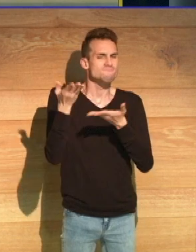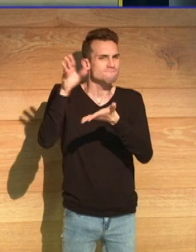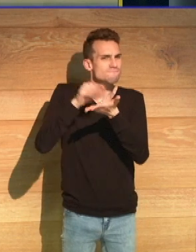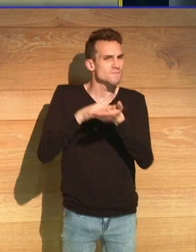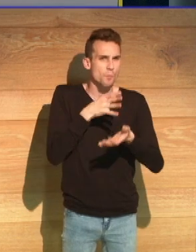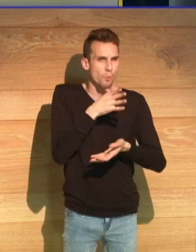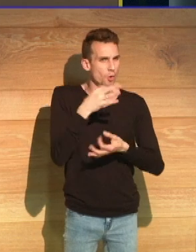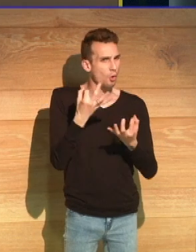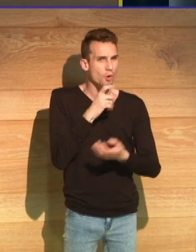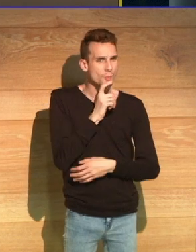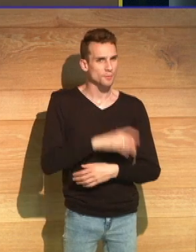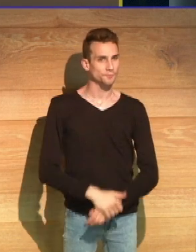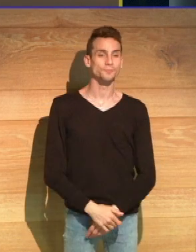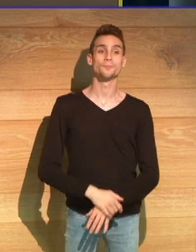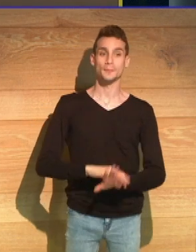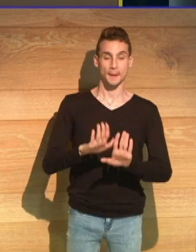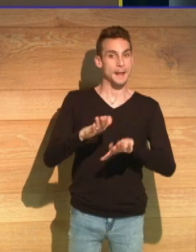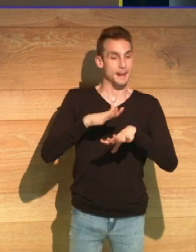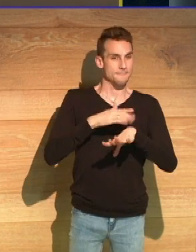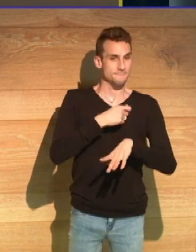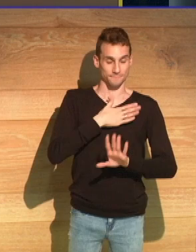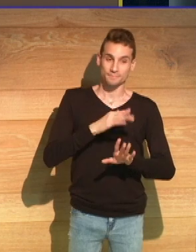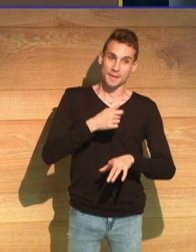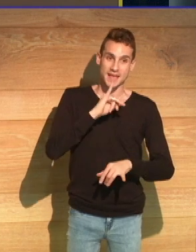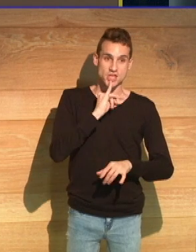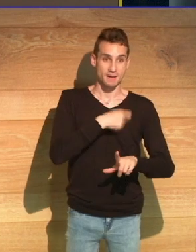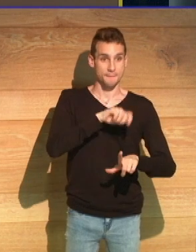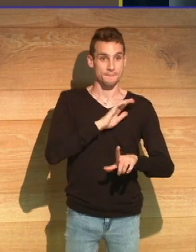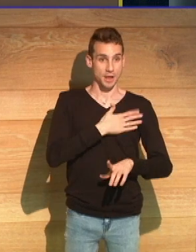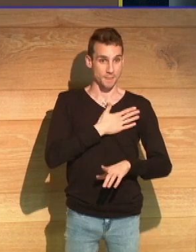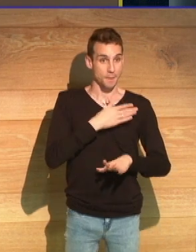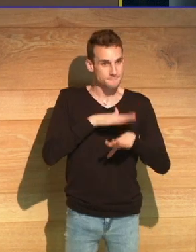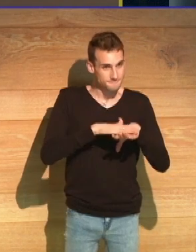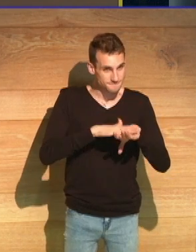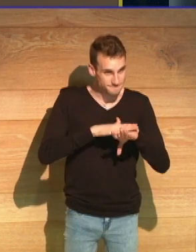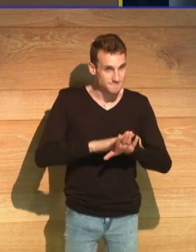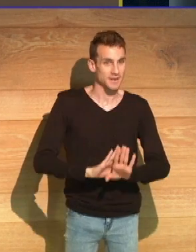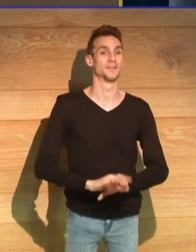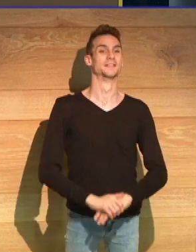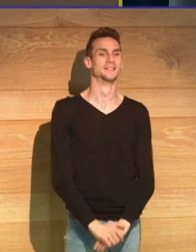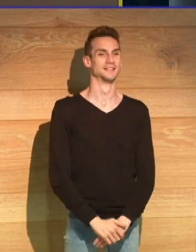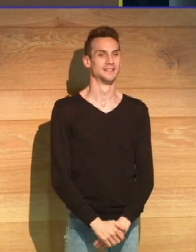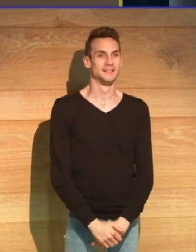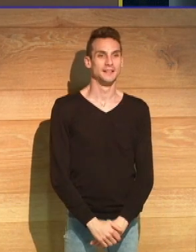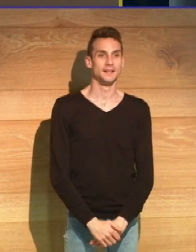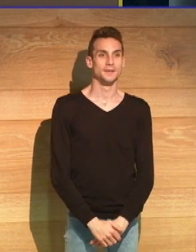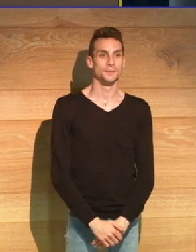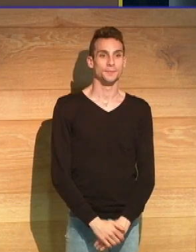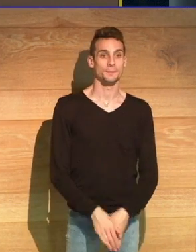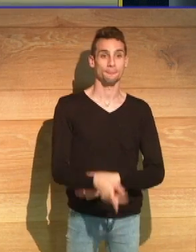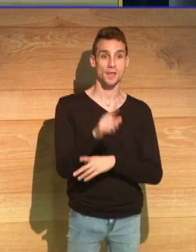Bueno, perdona mi español, pero estamos bien, no preocupen. En